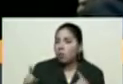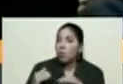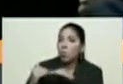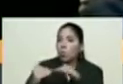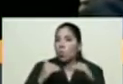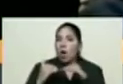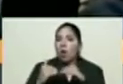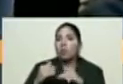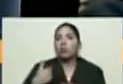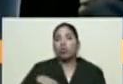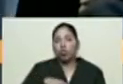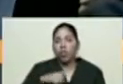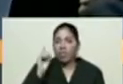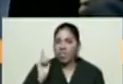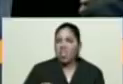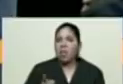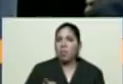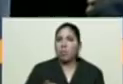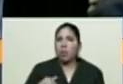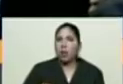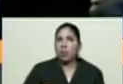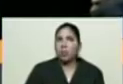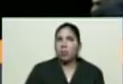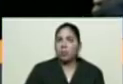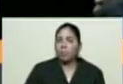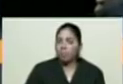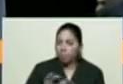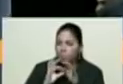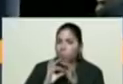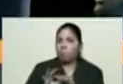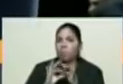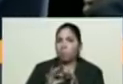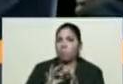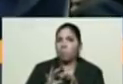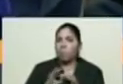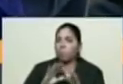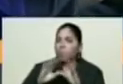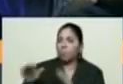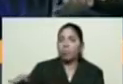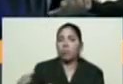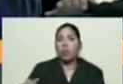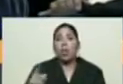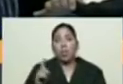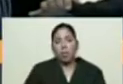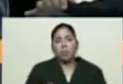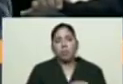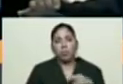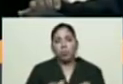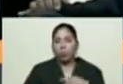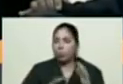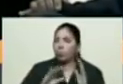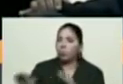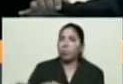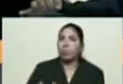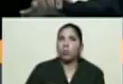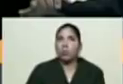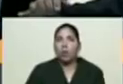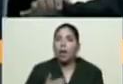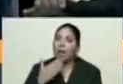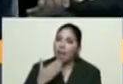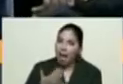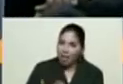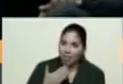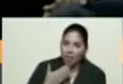ahí tenemos que estar los compatriotas de la humanidad, y ahí estará la revolución bolivariana y estará el presidente Maduro con ellos. Muchas